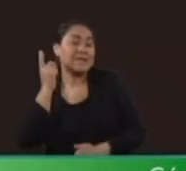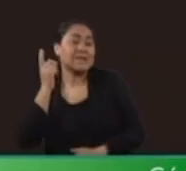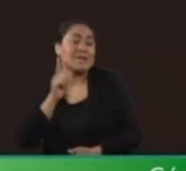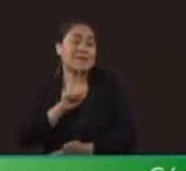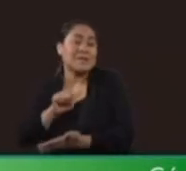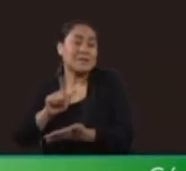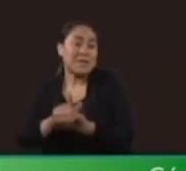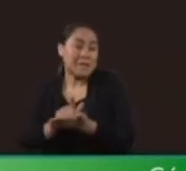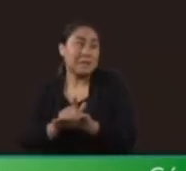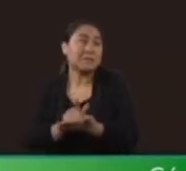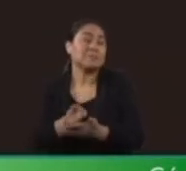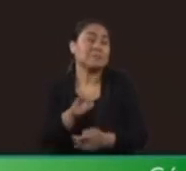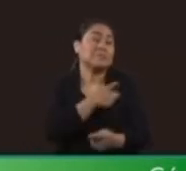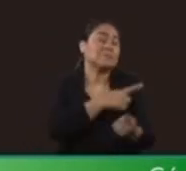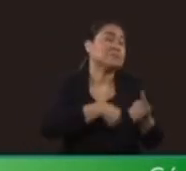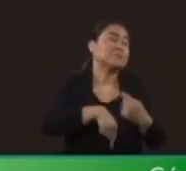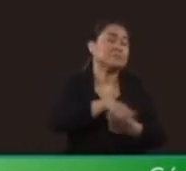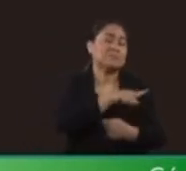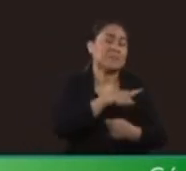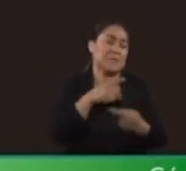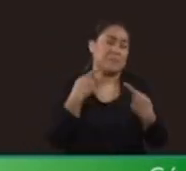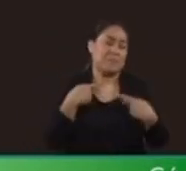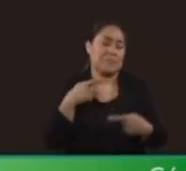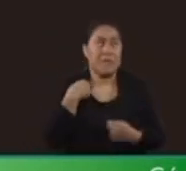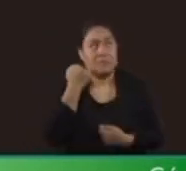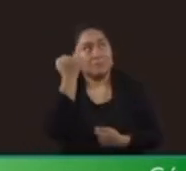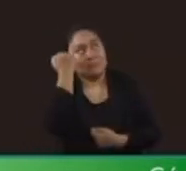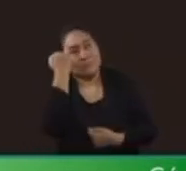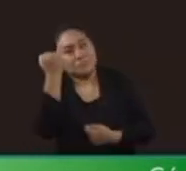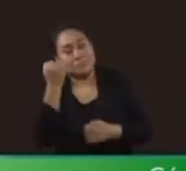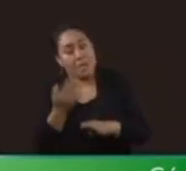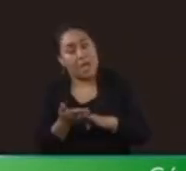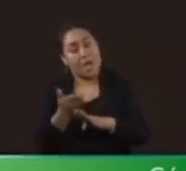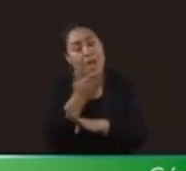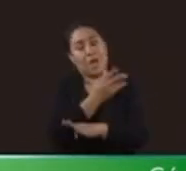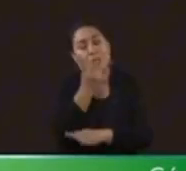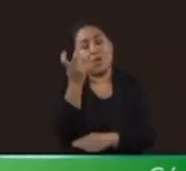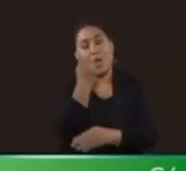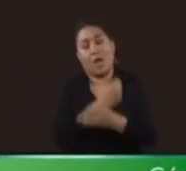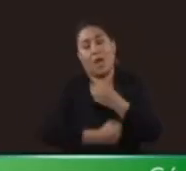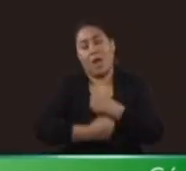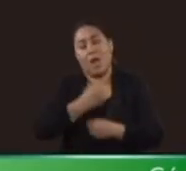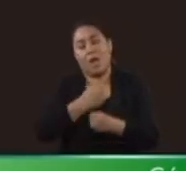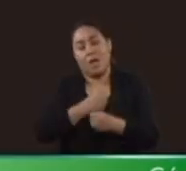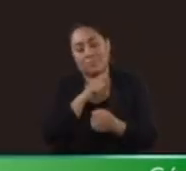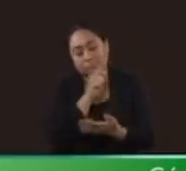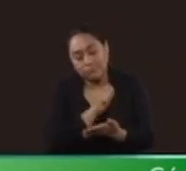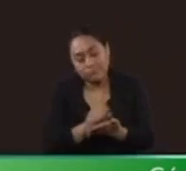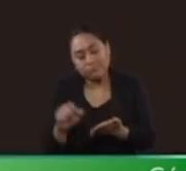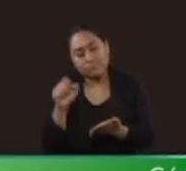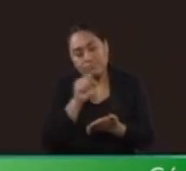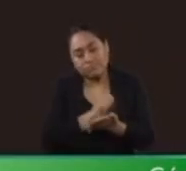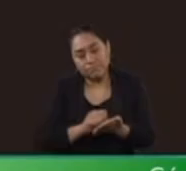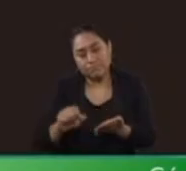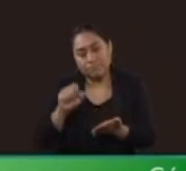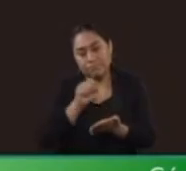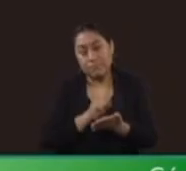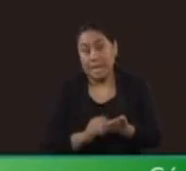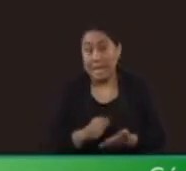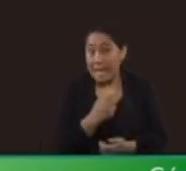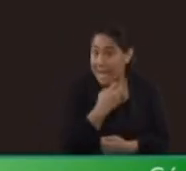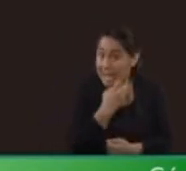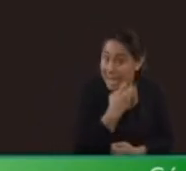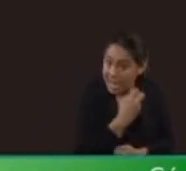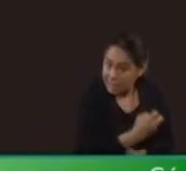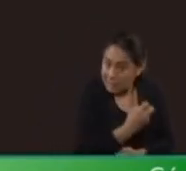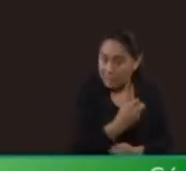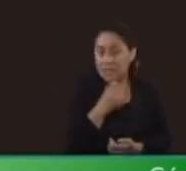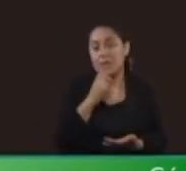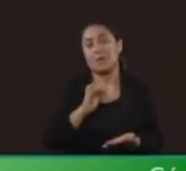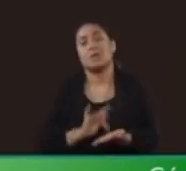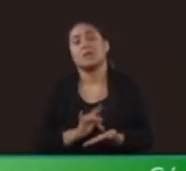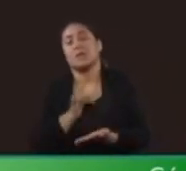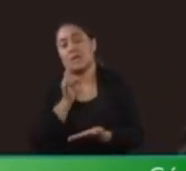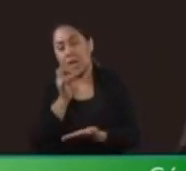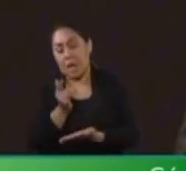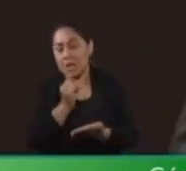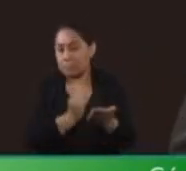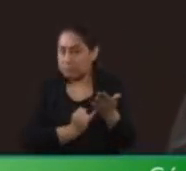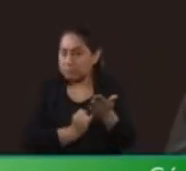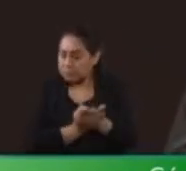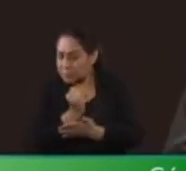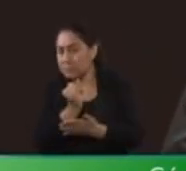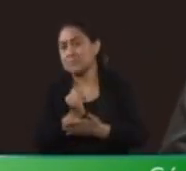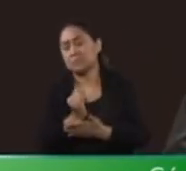redactaron hace 200 años es ese camino el que el que ha permitido establecer la